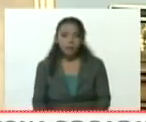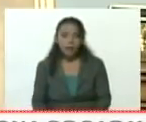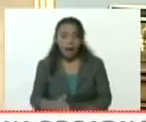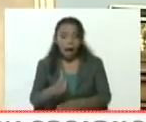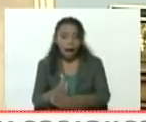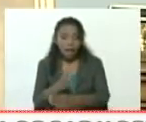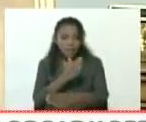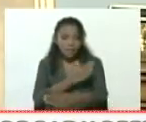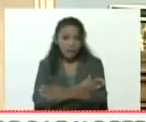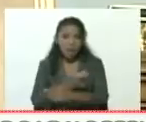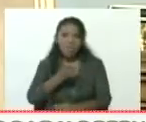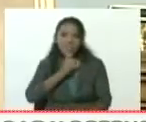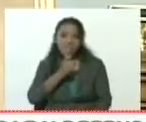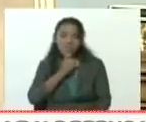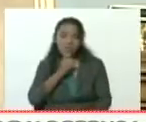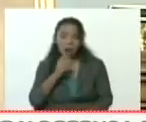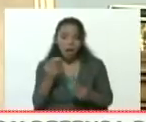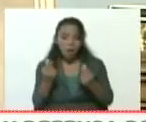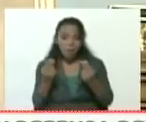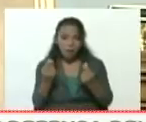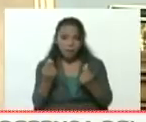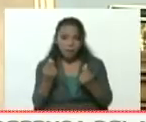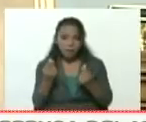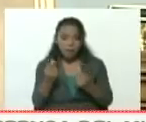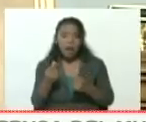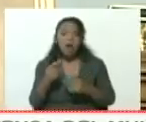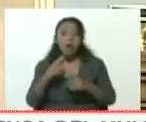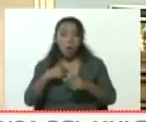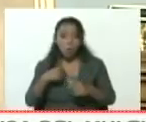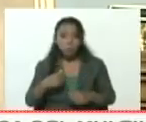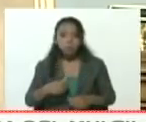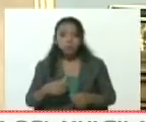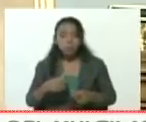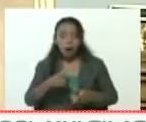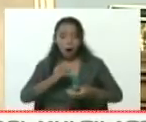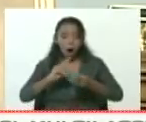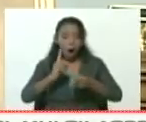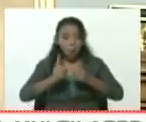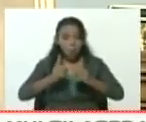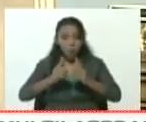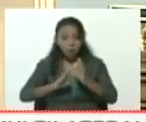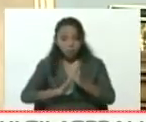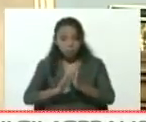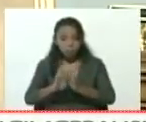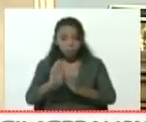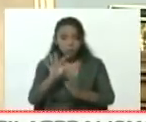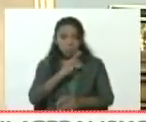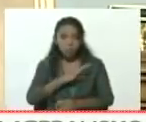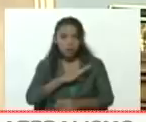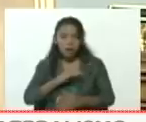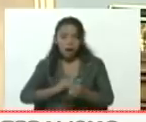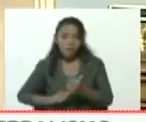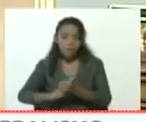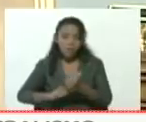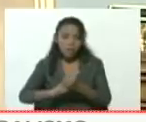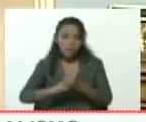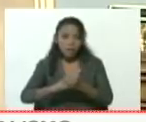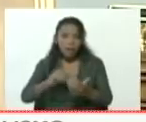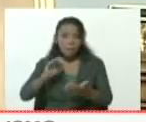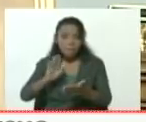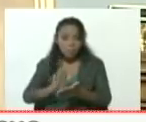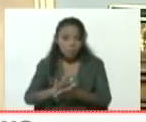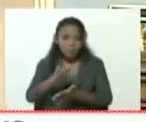adversidad económica no ha decidido disminuir los logros sociales y disminuir nuestro sistema educativo, sino al contrario, fortalecerlo, impulsarlo